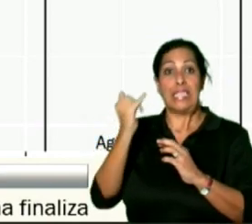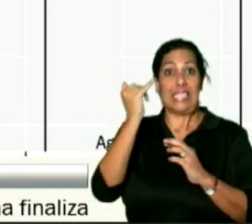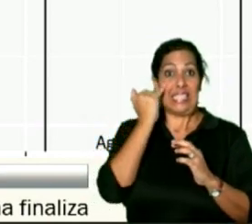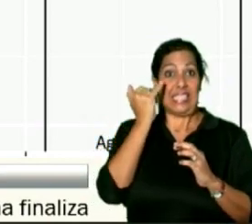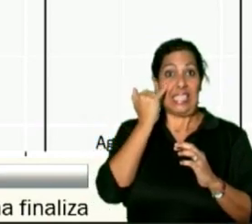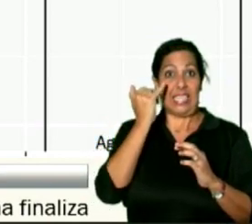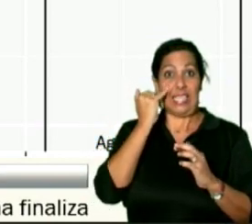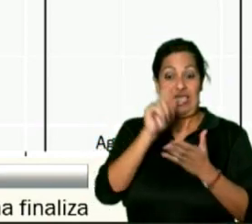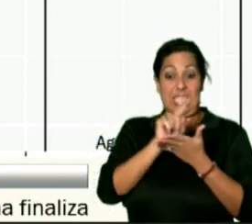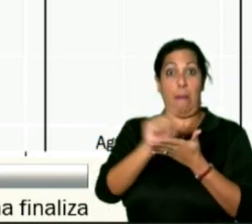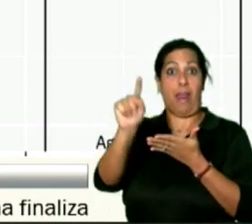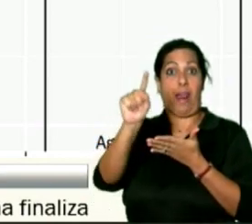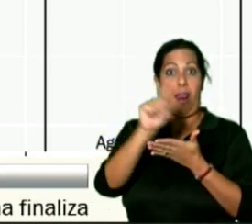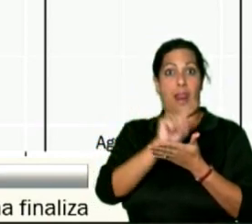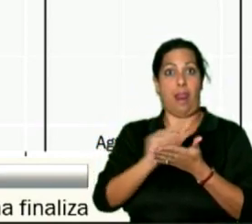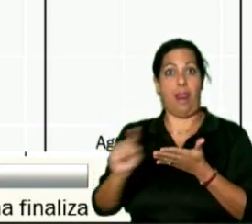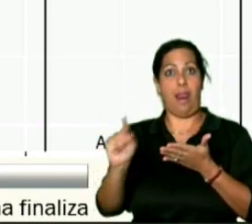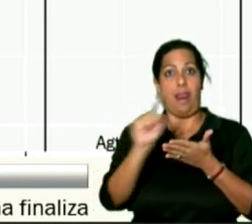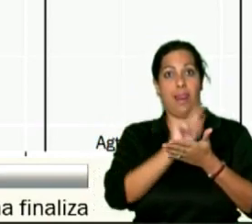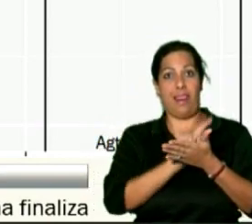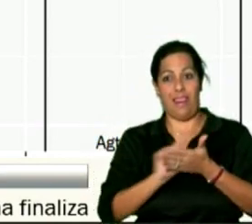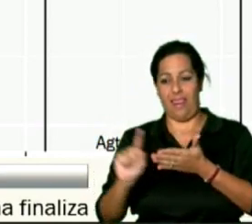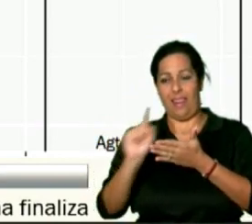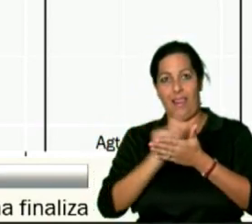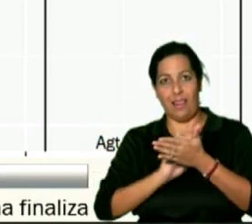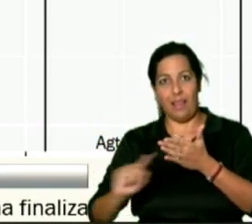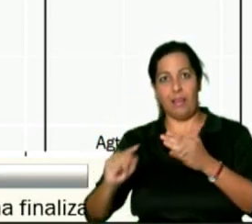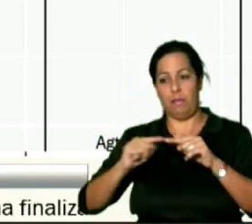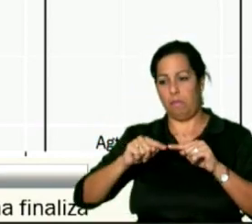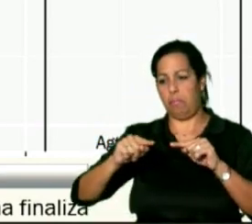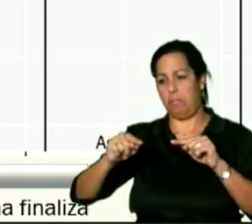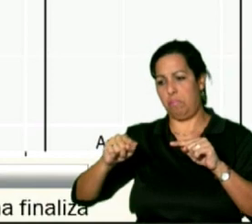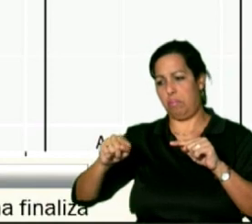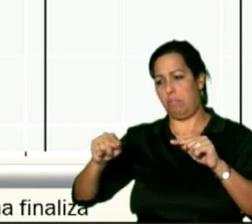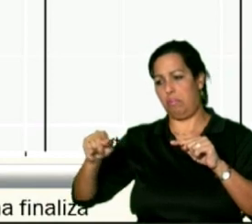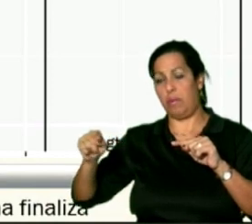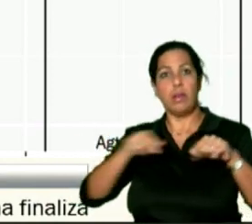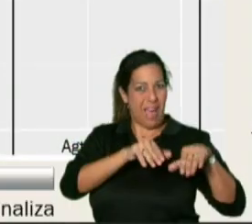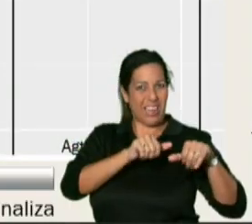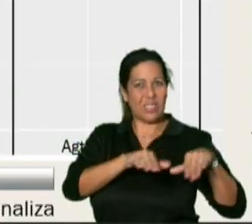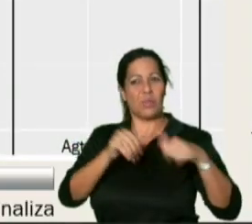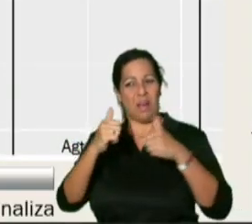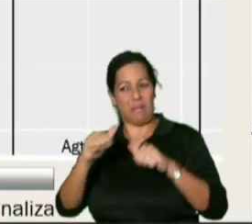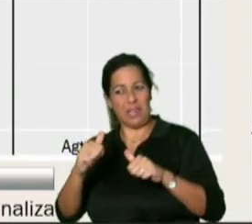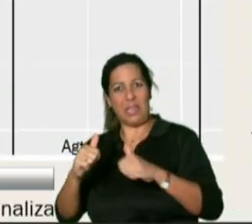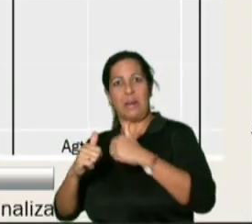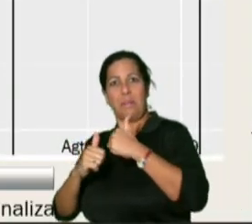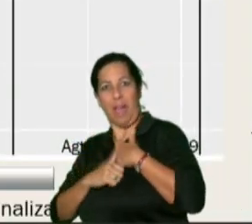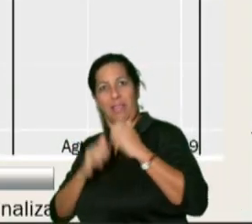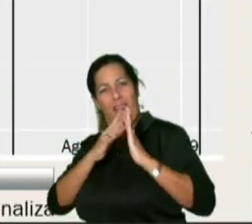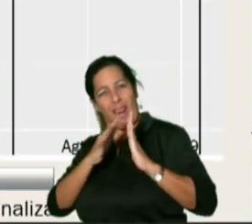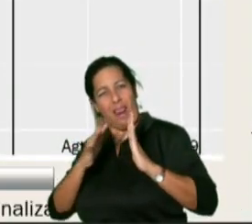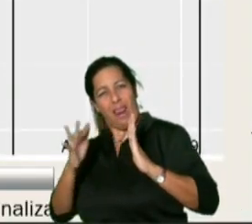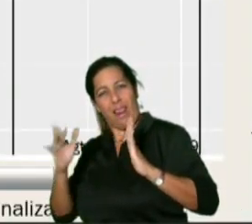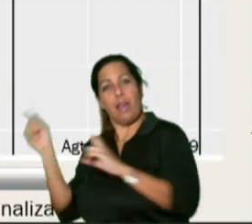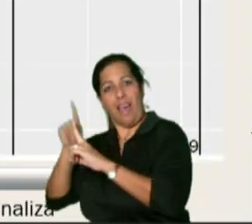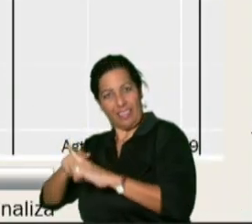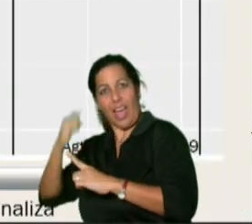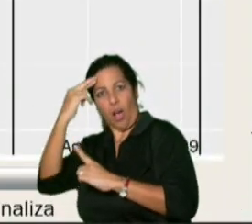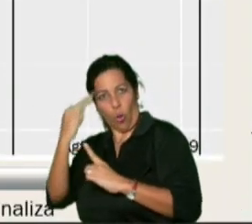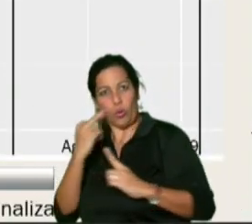casos semanales, cómo se ven semanales, a través de la epidemia, desde marzo hasta agosto. Tienen ahí